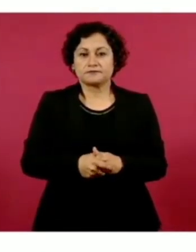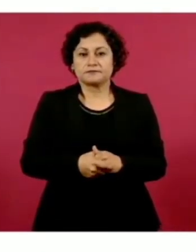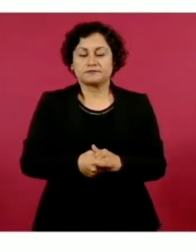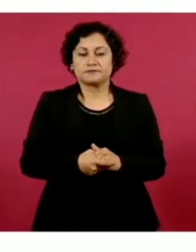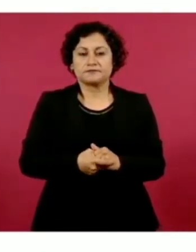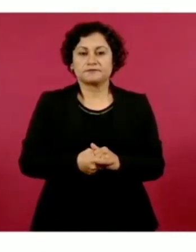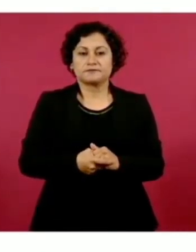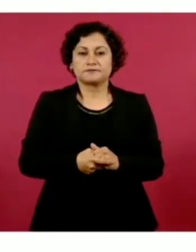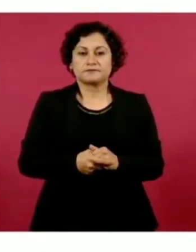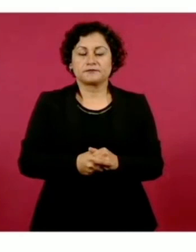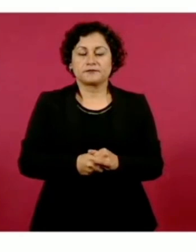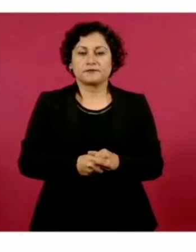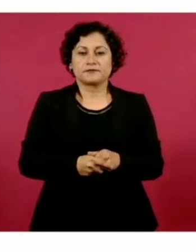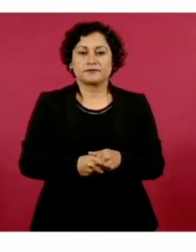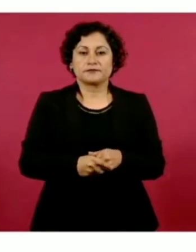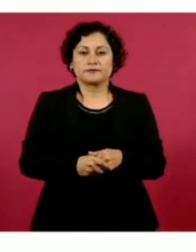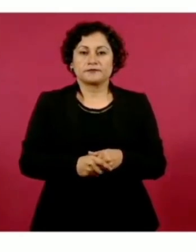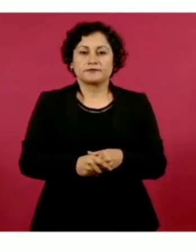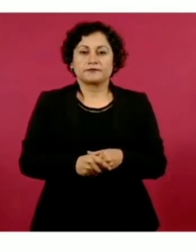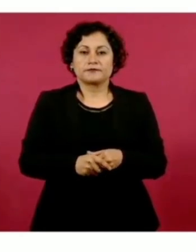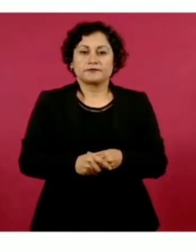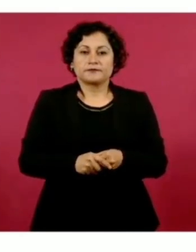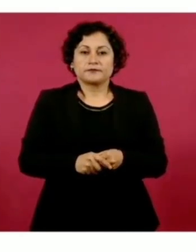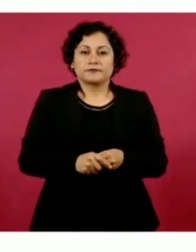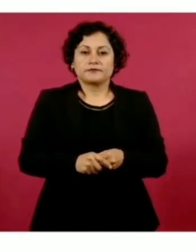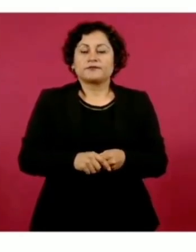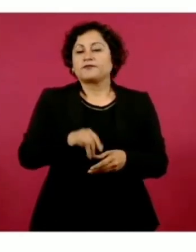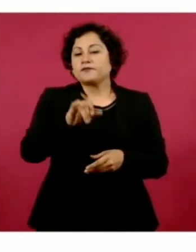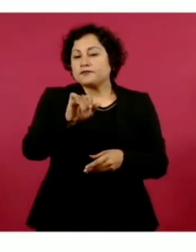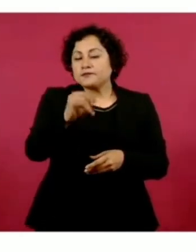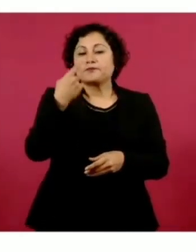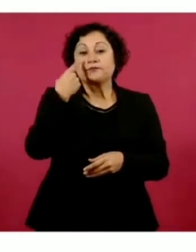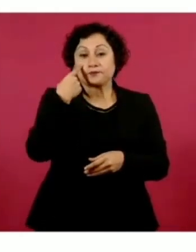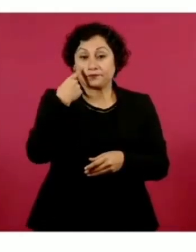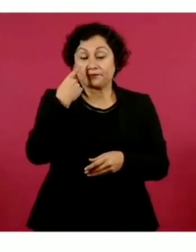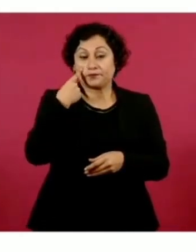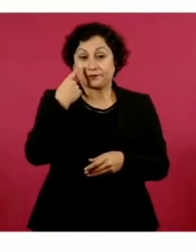Sí, es, hay una página